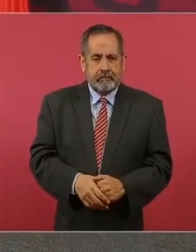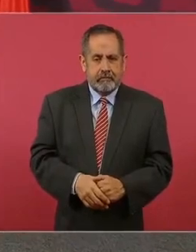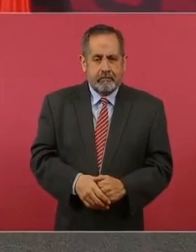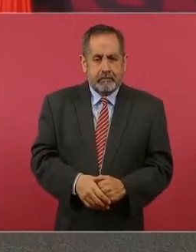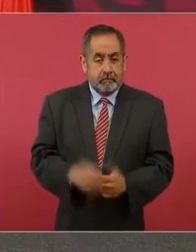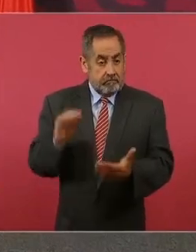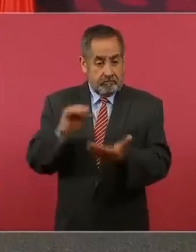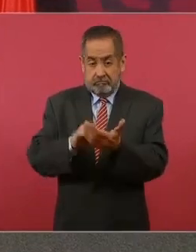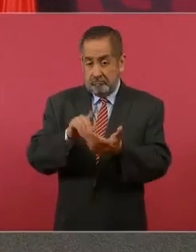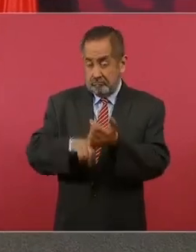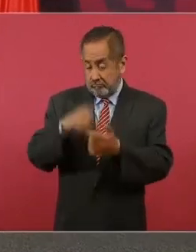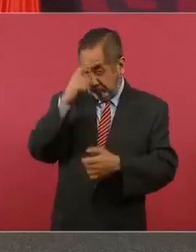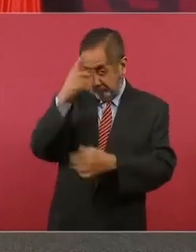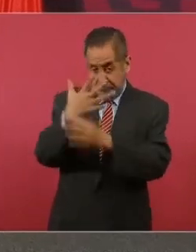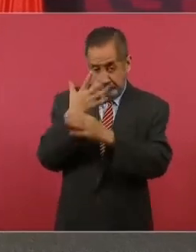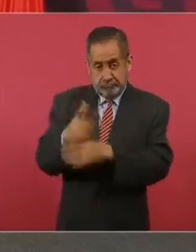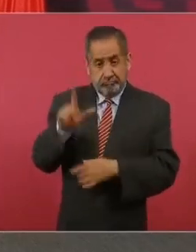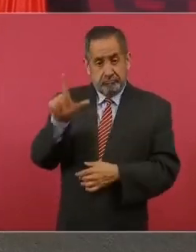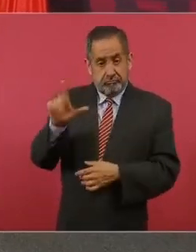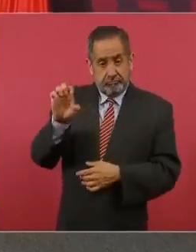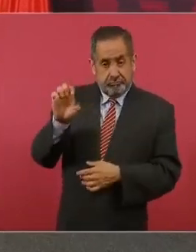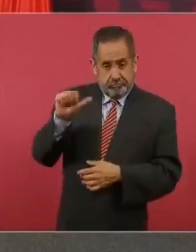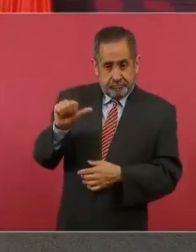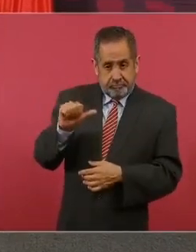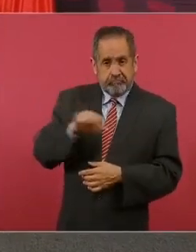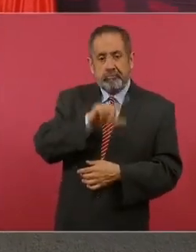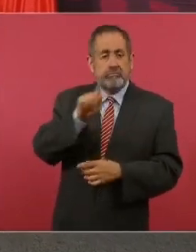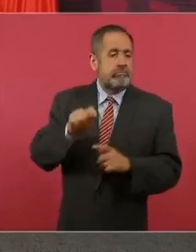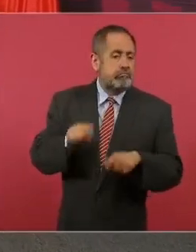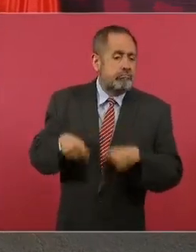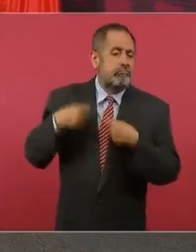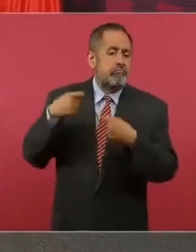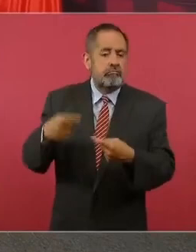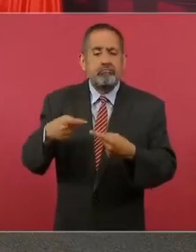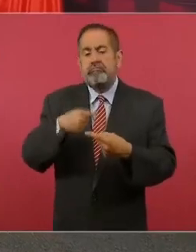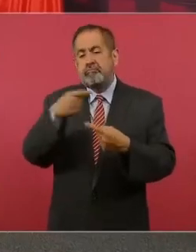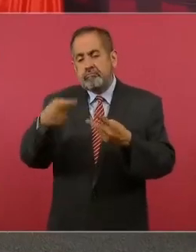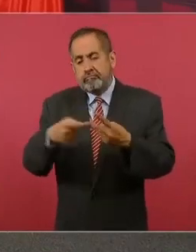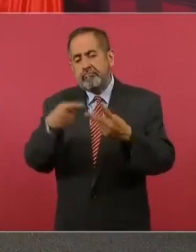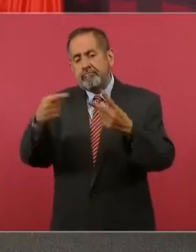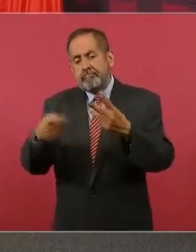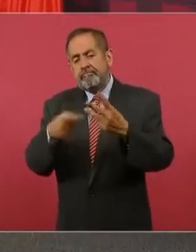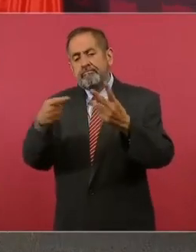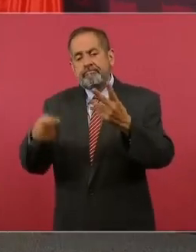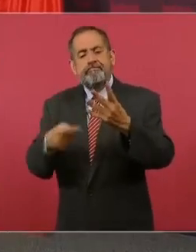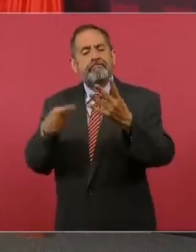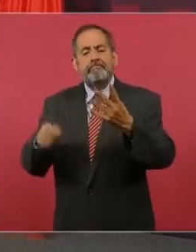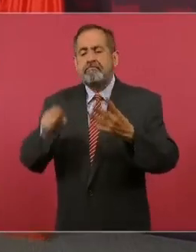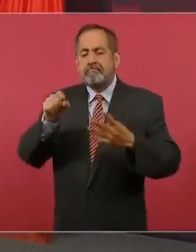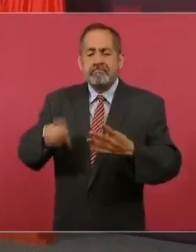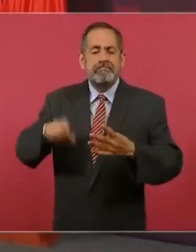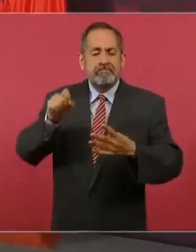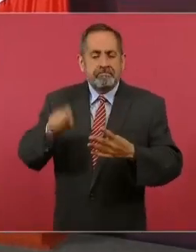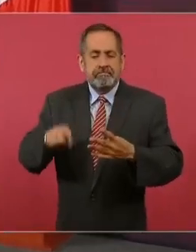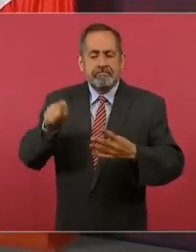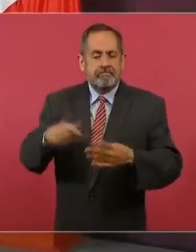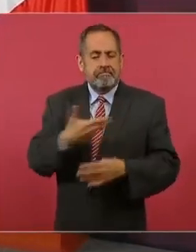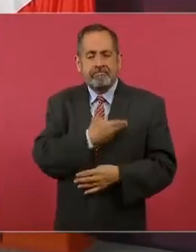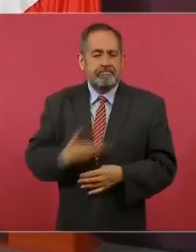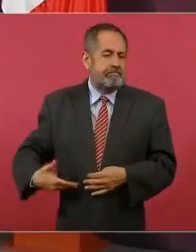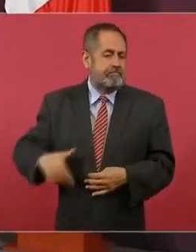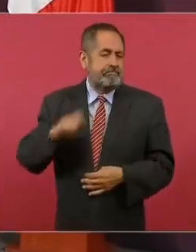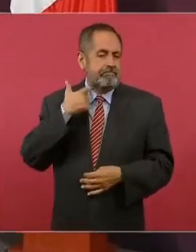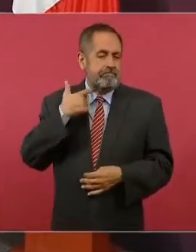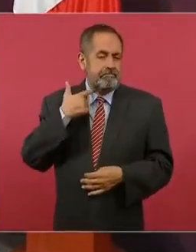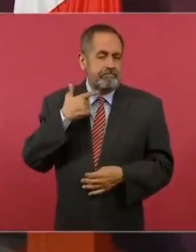Lo estableció Echeverría y lo continuaron uno tras otro de los